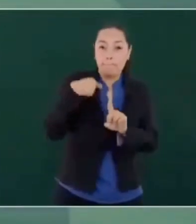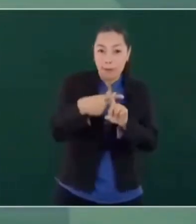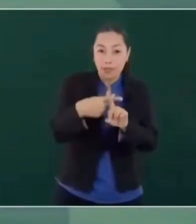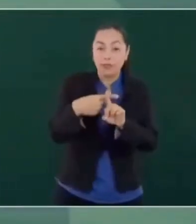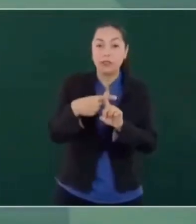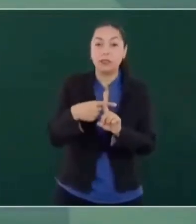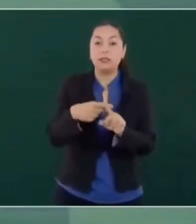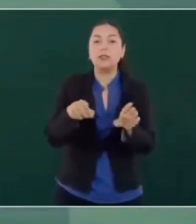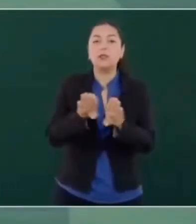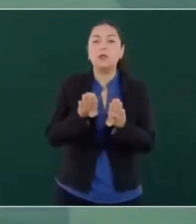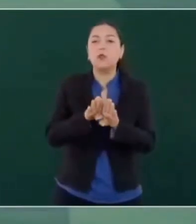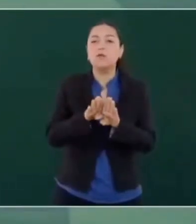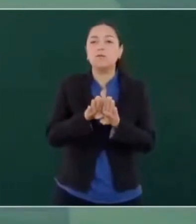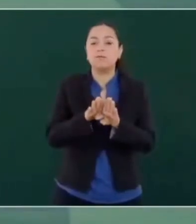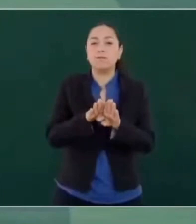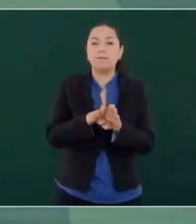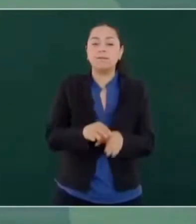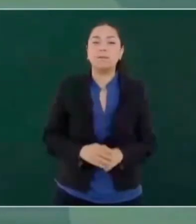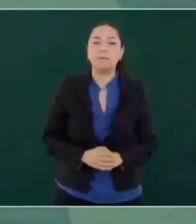se destina